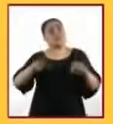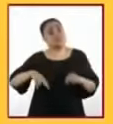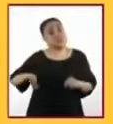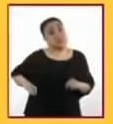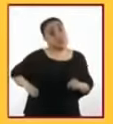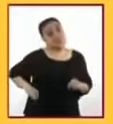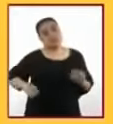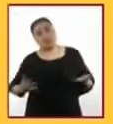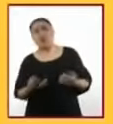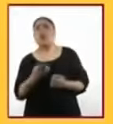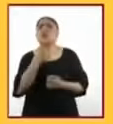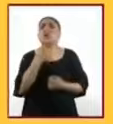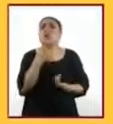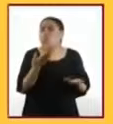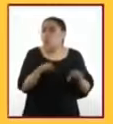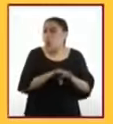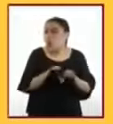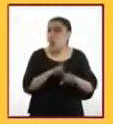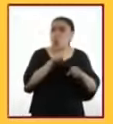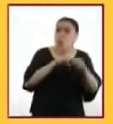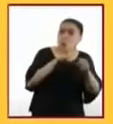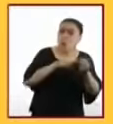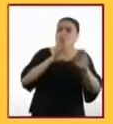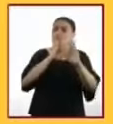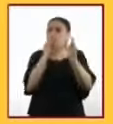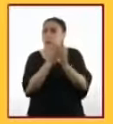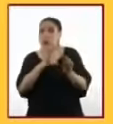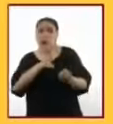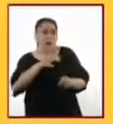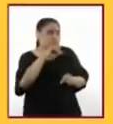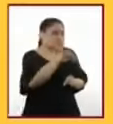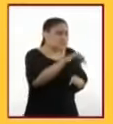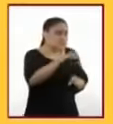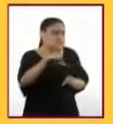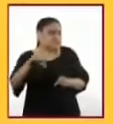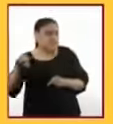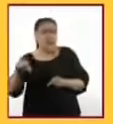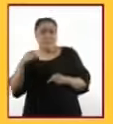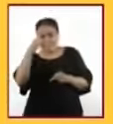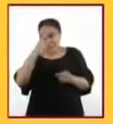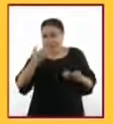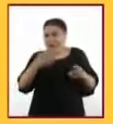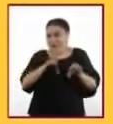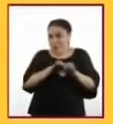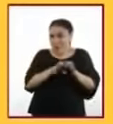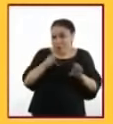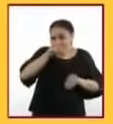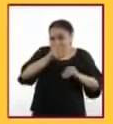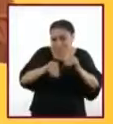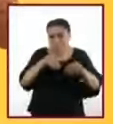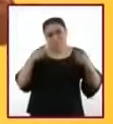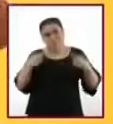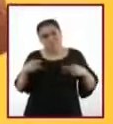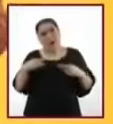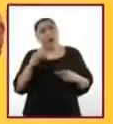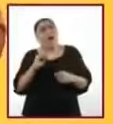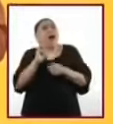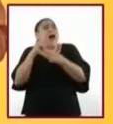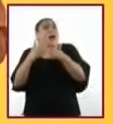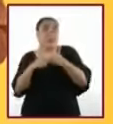cómo utilizar las formas y colores de las cosas que nos rodean para representar personas y diversas situaciones. En